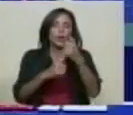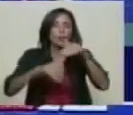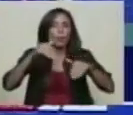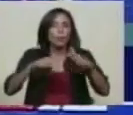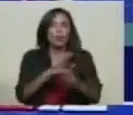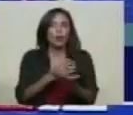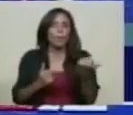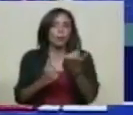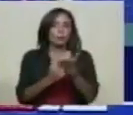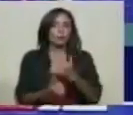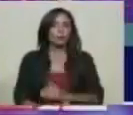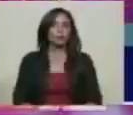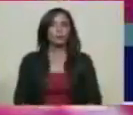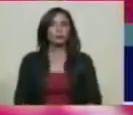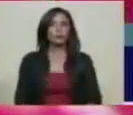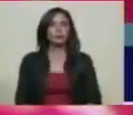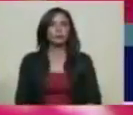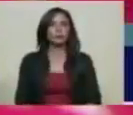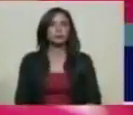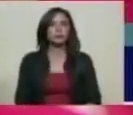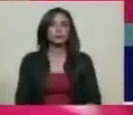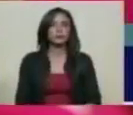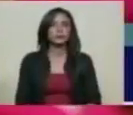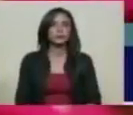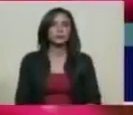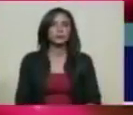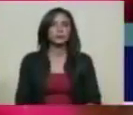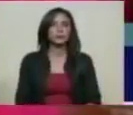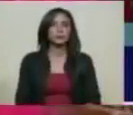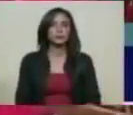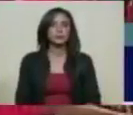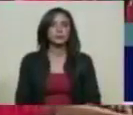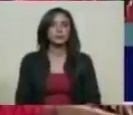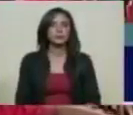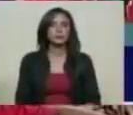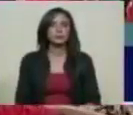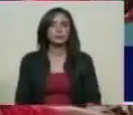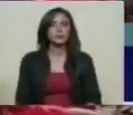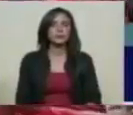Y haciendo uso de mis atribuciones